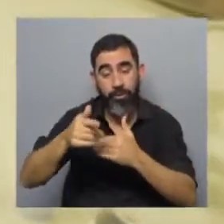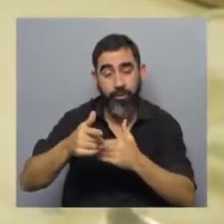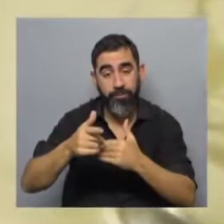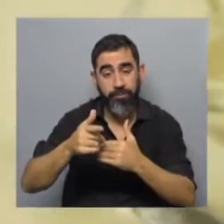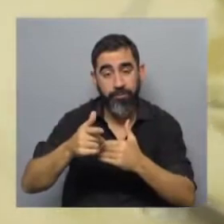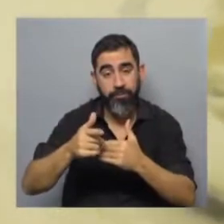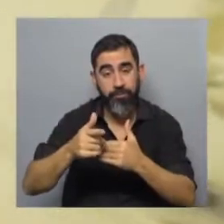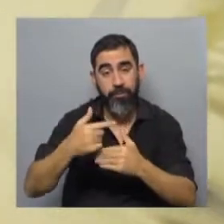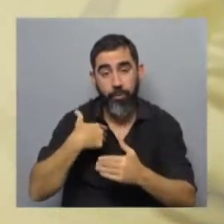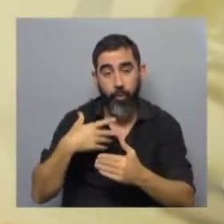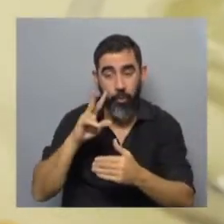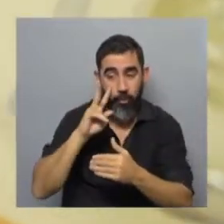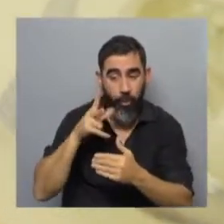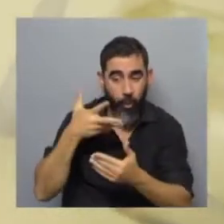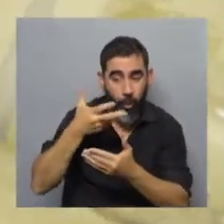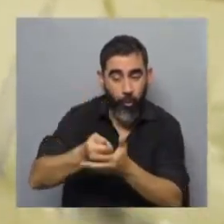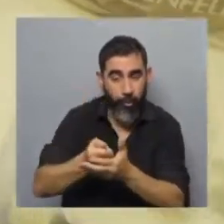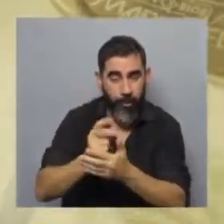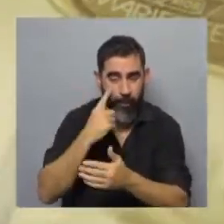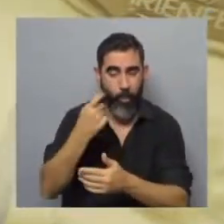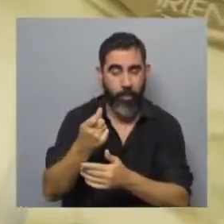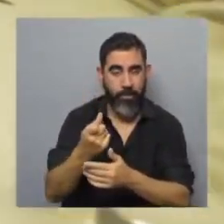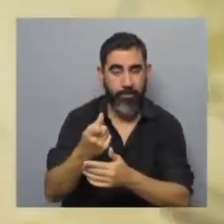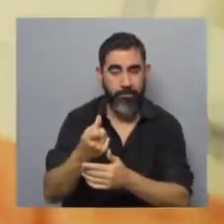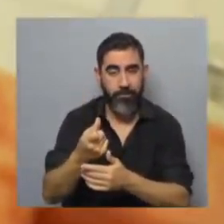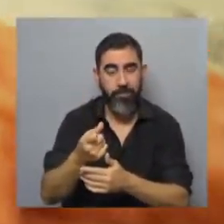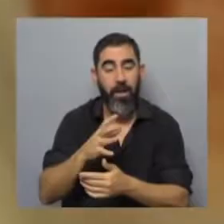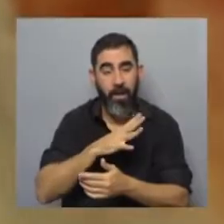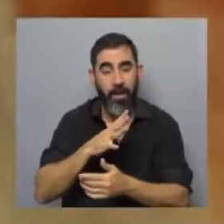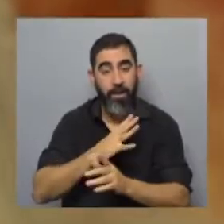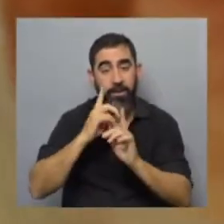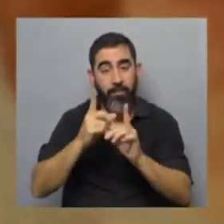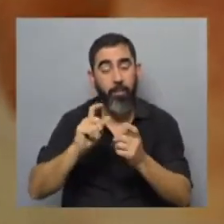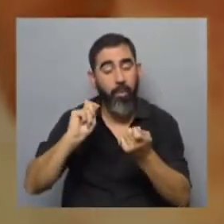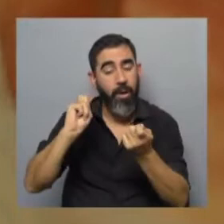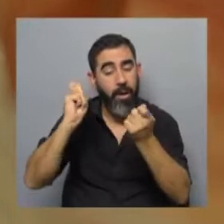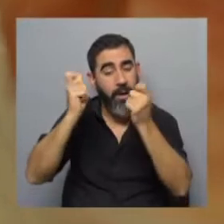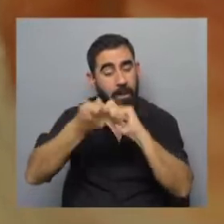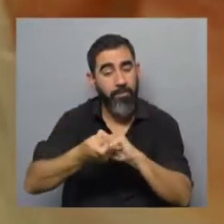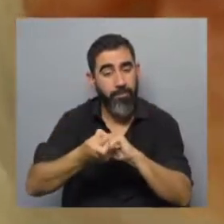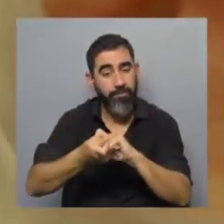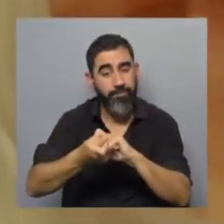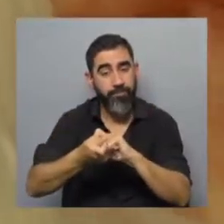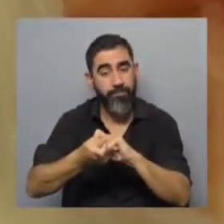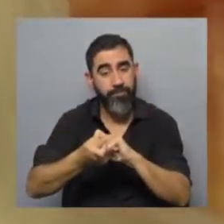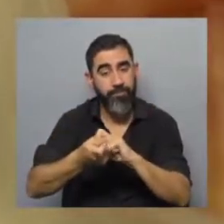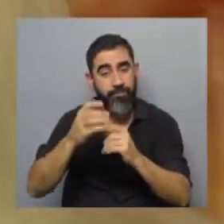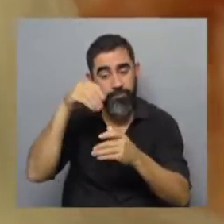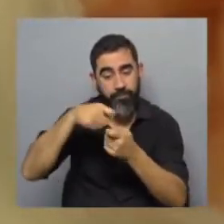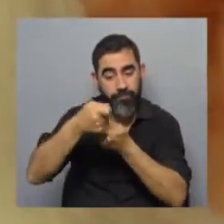como consumidores observamos, están explicados por cambios que hacen a